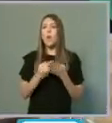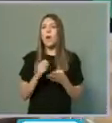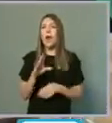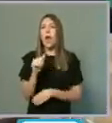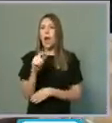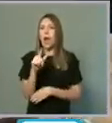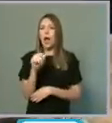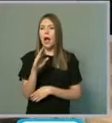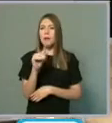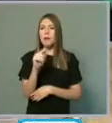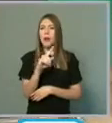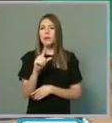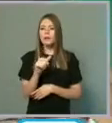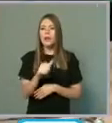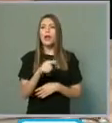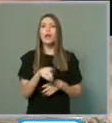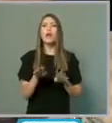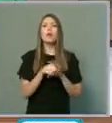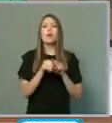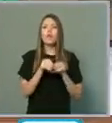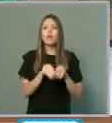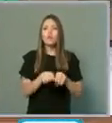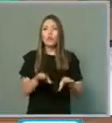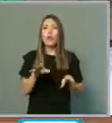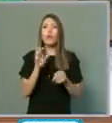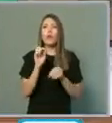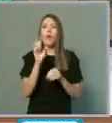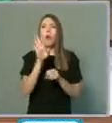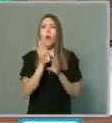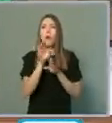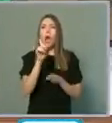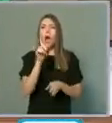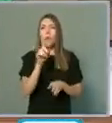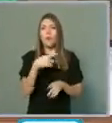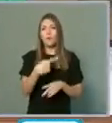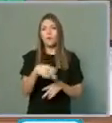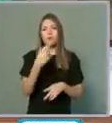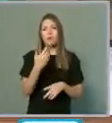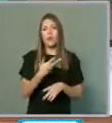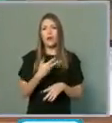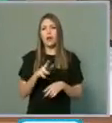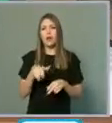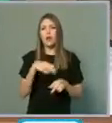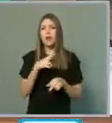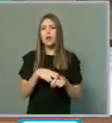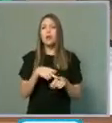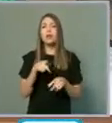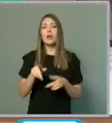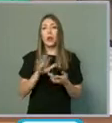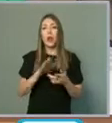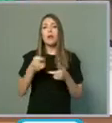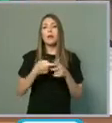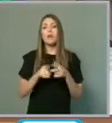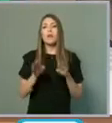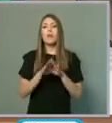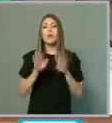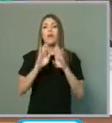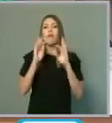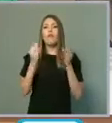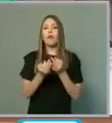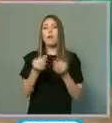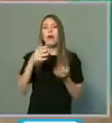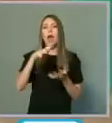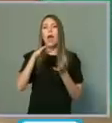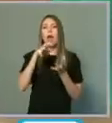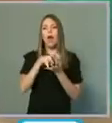reposándonos lo va a soltar todo el agua que tiene, ¿ok? Voy a comenzar entonces a formar nuestras hamburguesas. La forma de las hamburguesas,